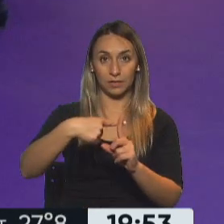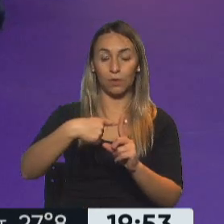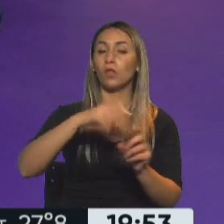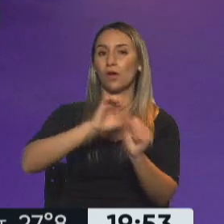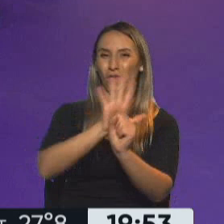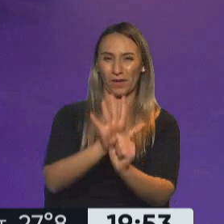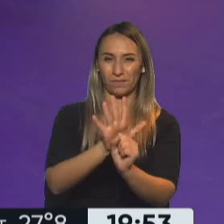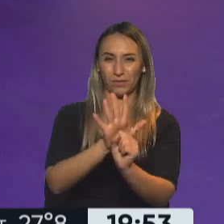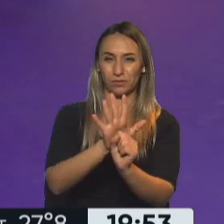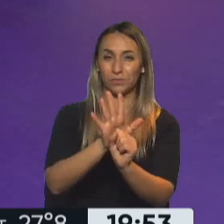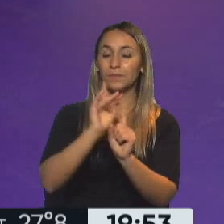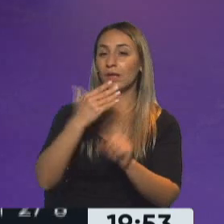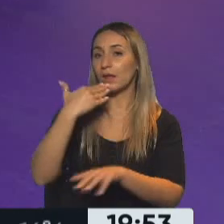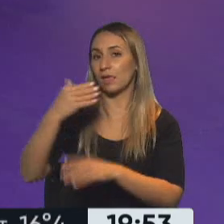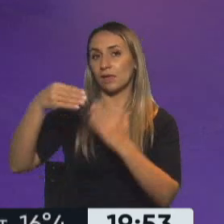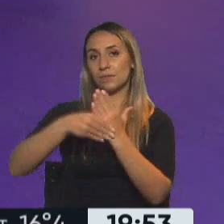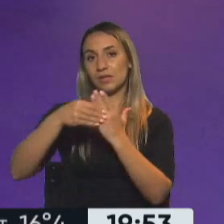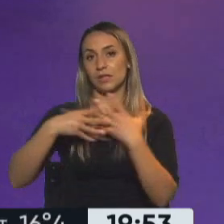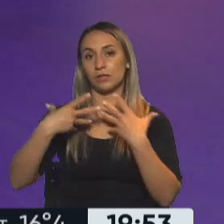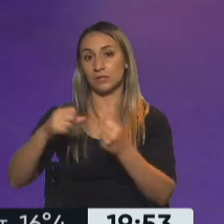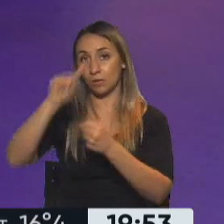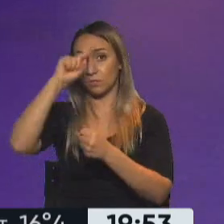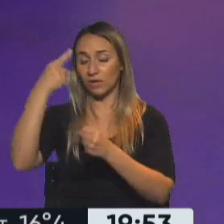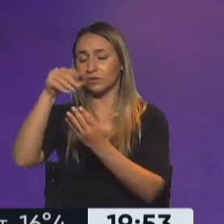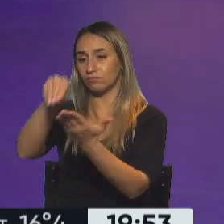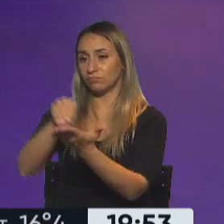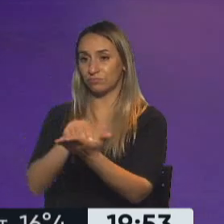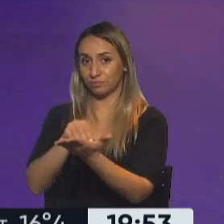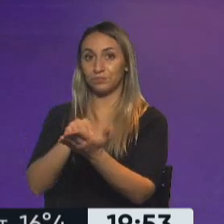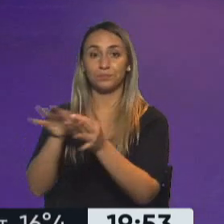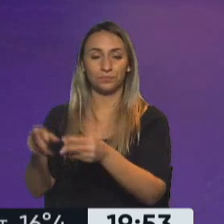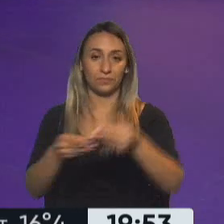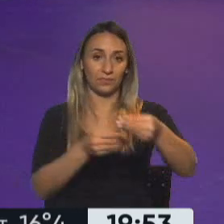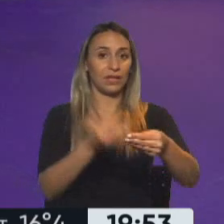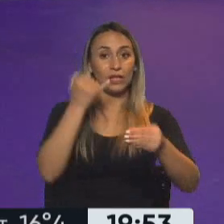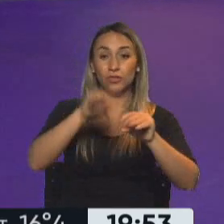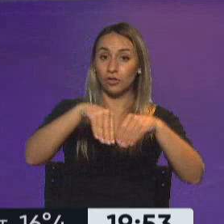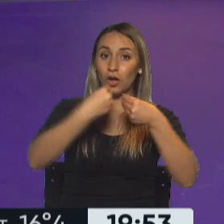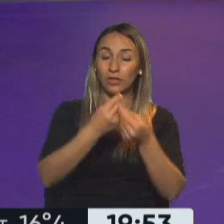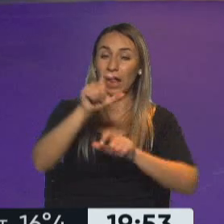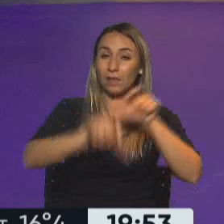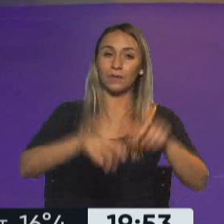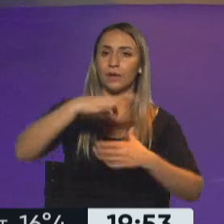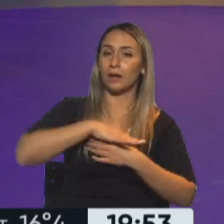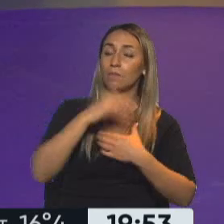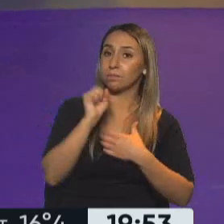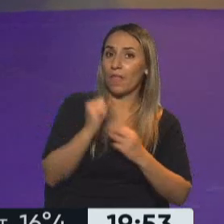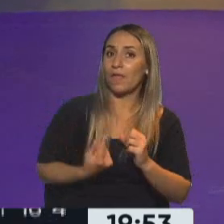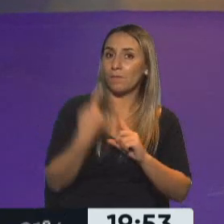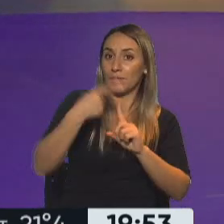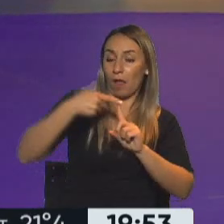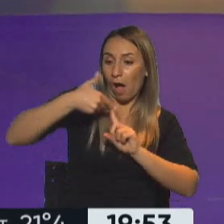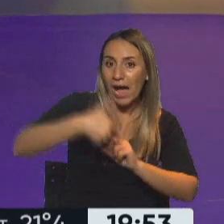COVID en el relevamiento que hace el Ministerio de Salud de la Nación. Con este dato, Argentina ya suma en su lista general desde el primer caso presentado